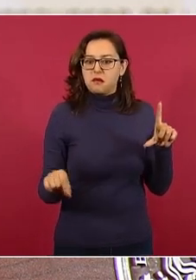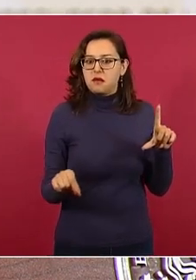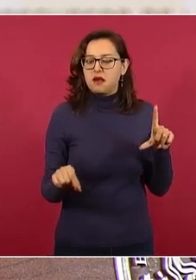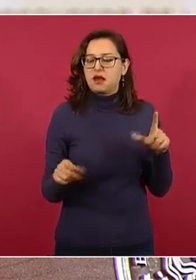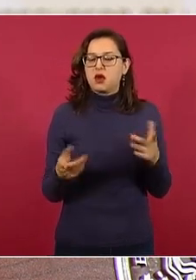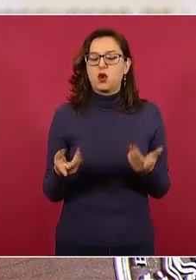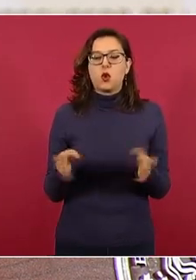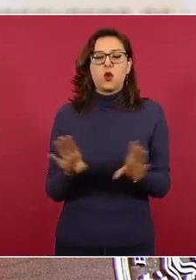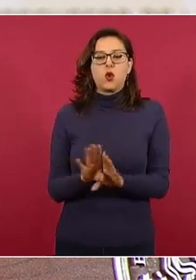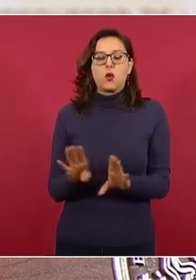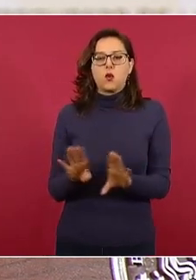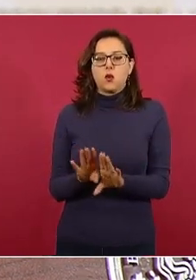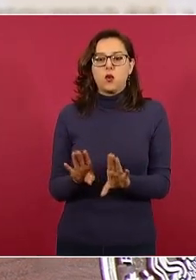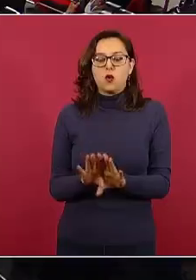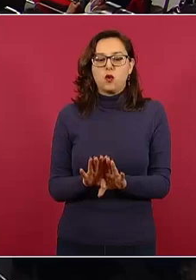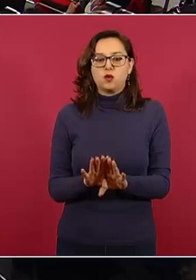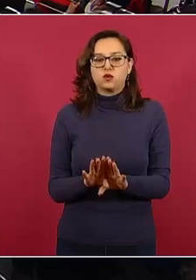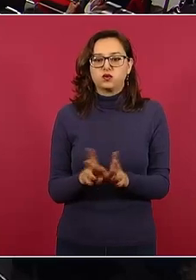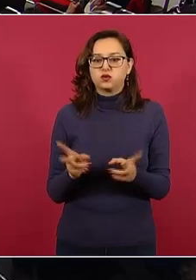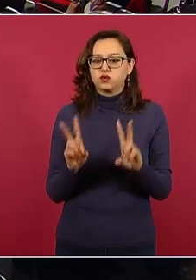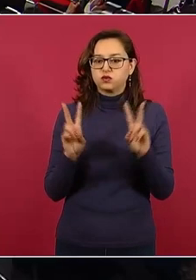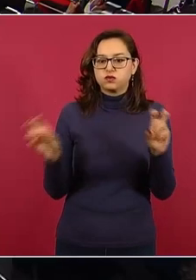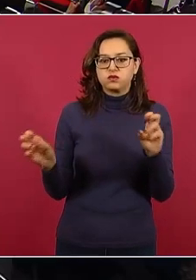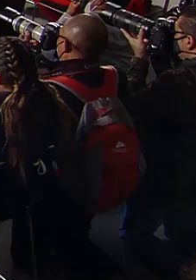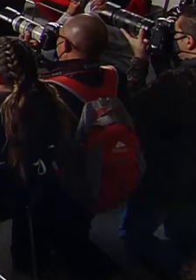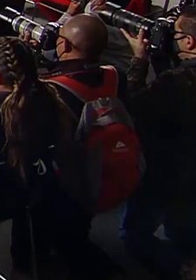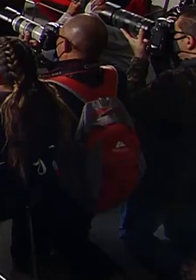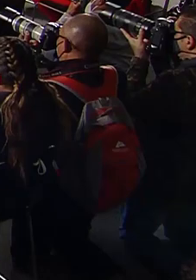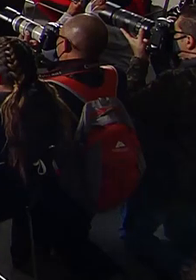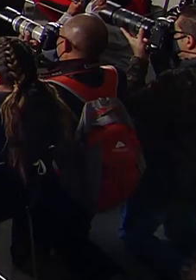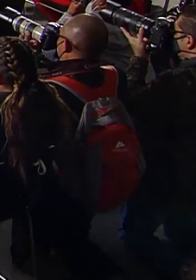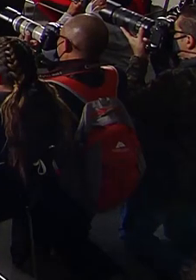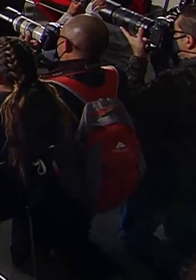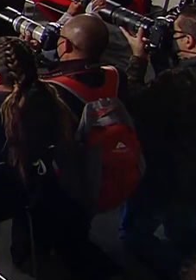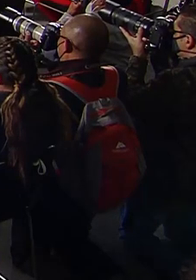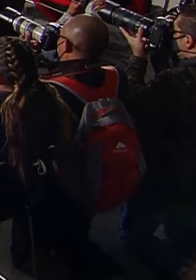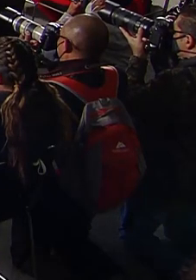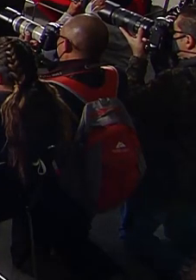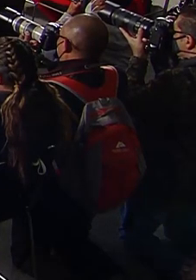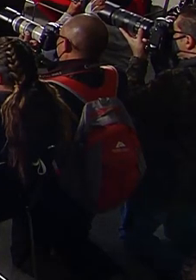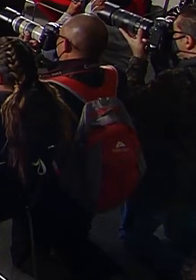en sus temas de debate,